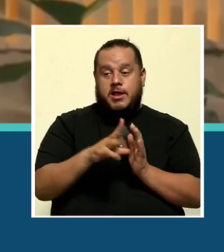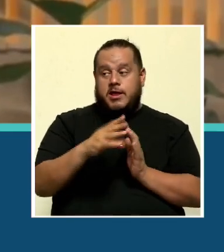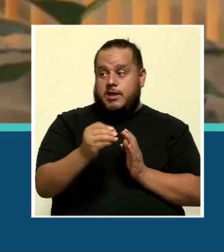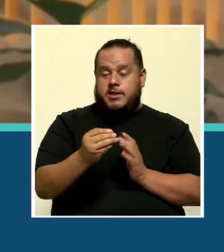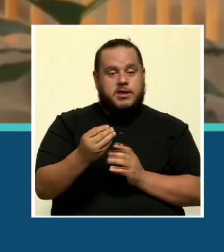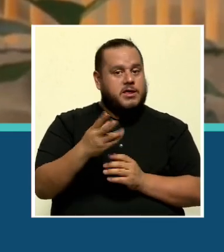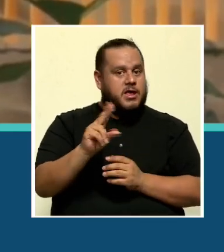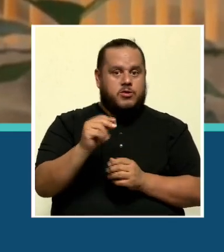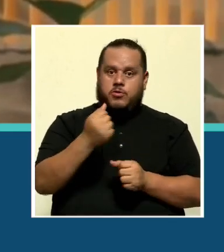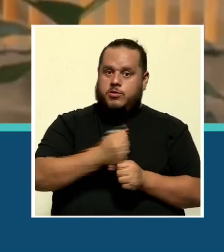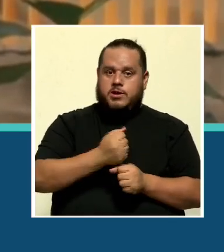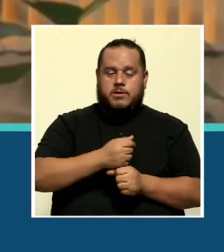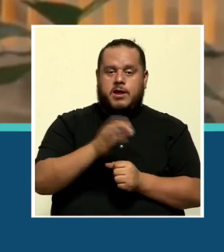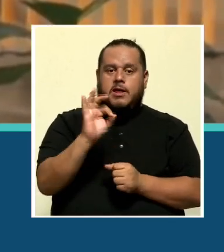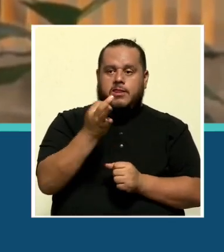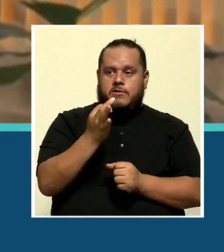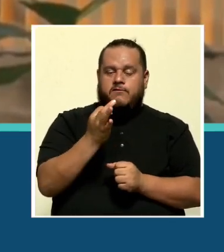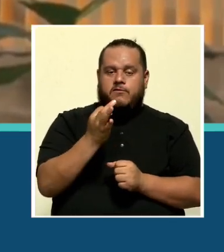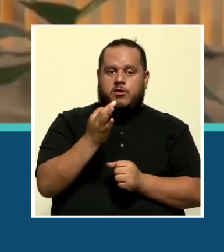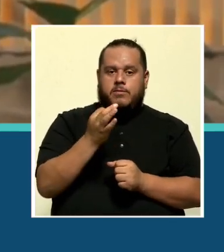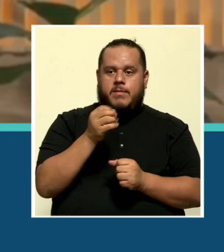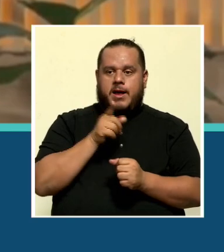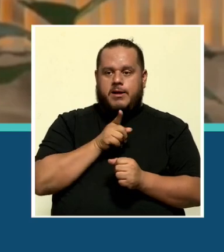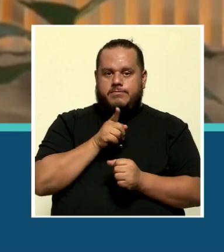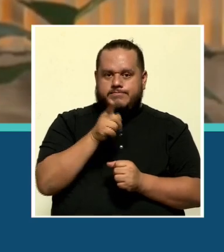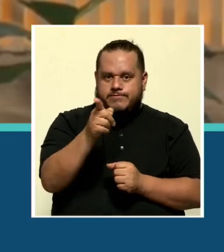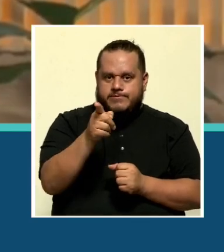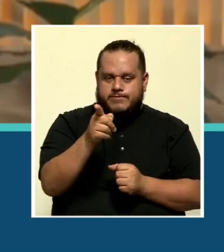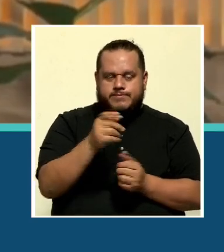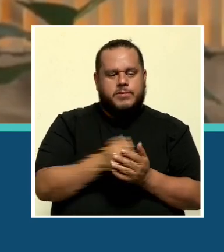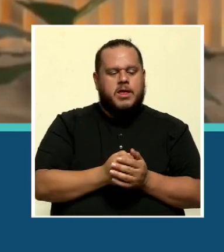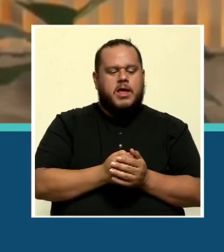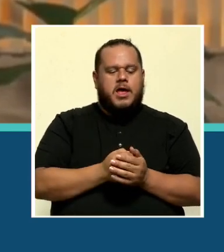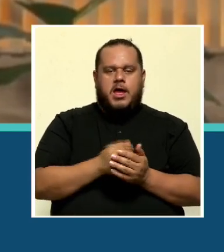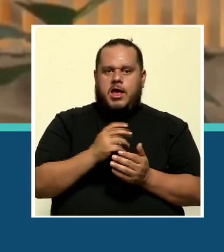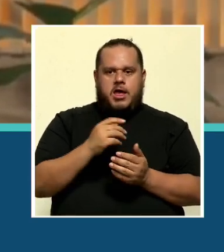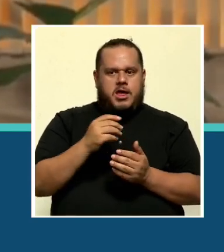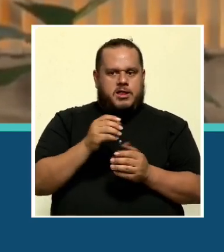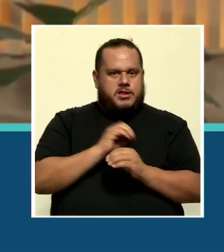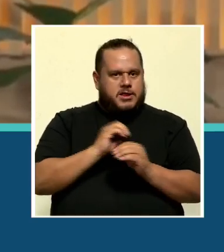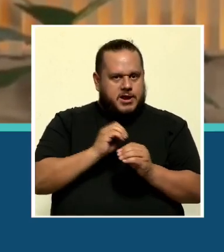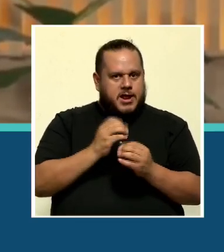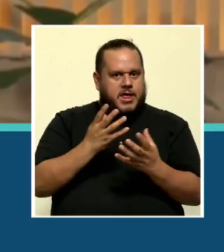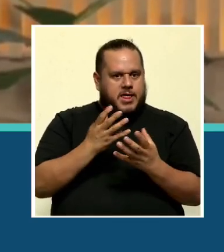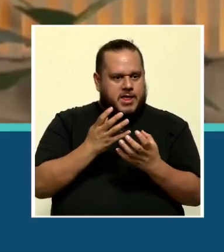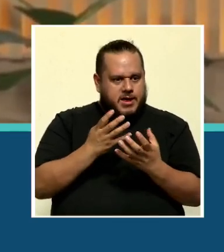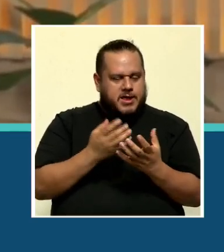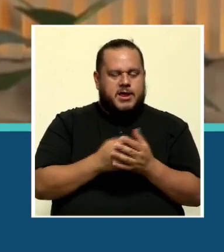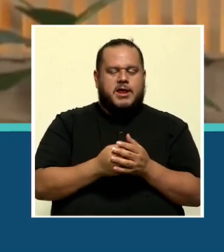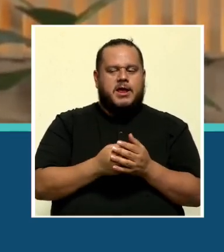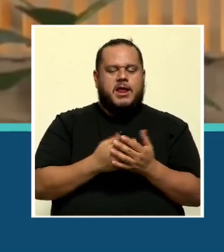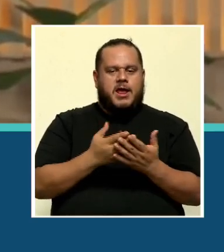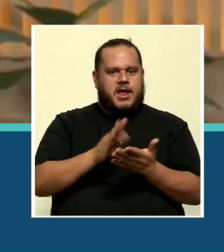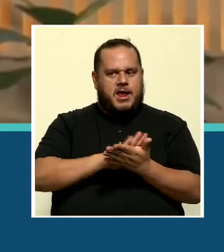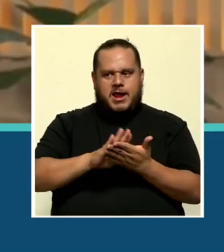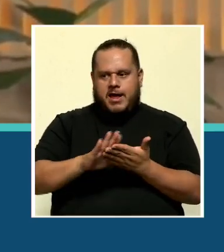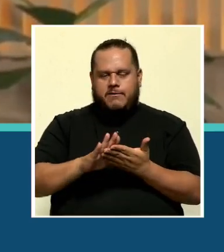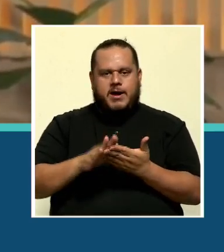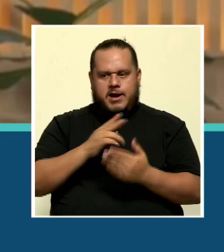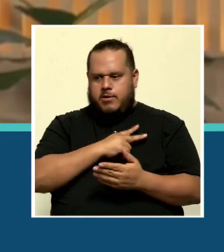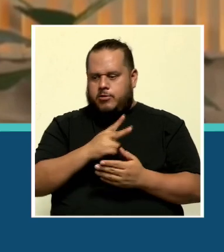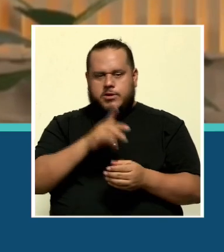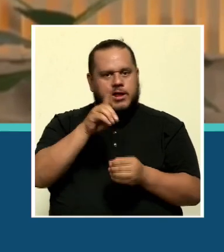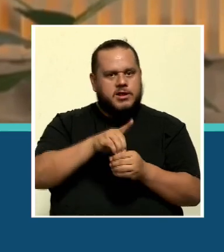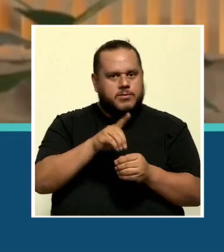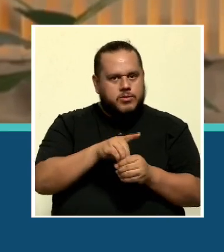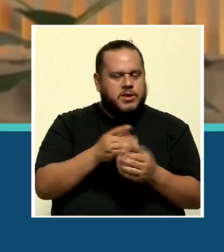no trabaja de manera unilateral. Sin querer suplantar la voluntad del diputado ni de ningún otro, se